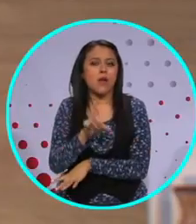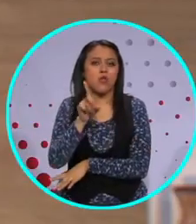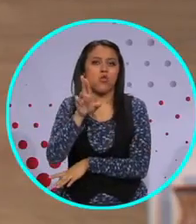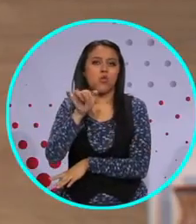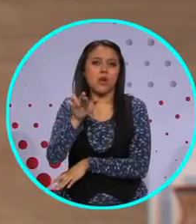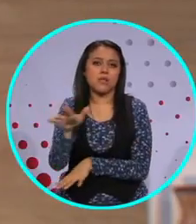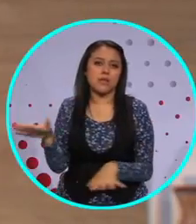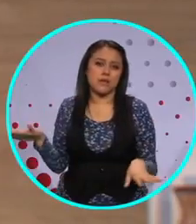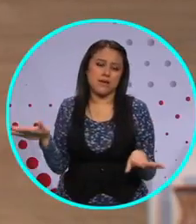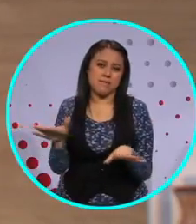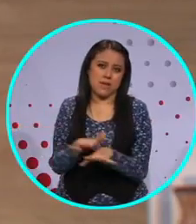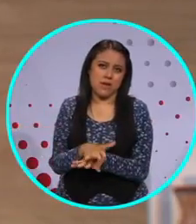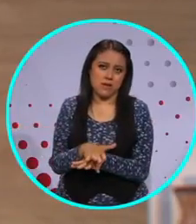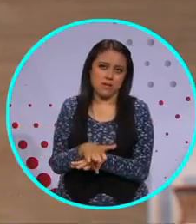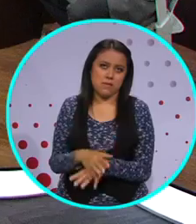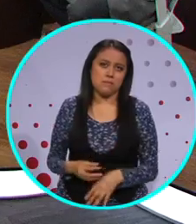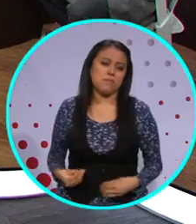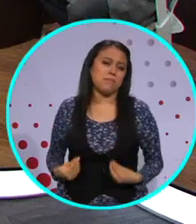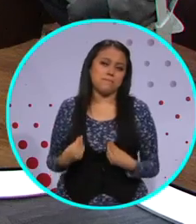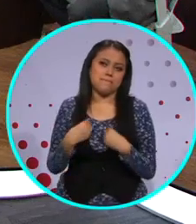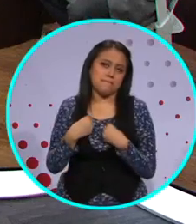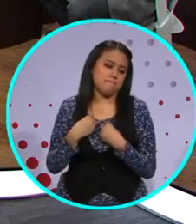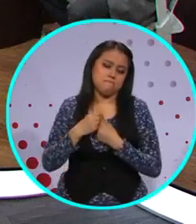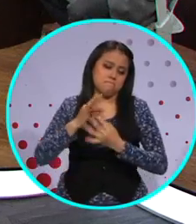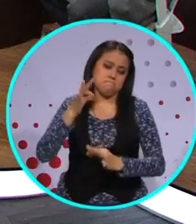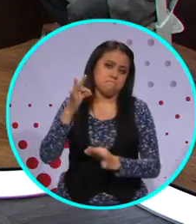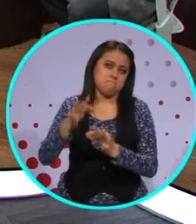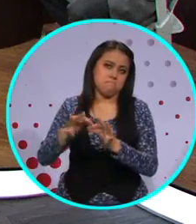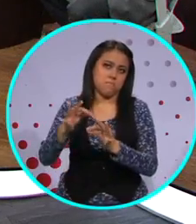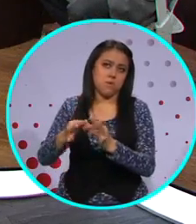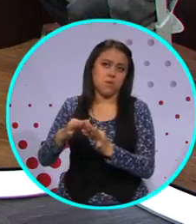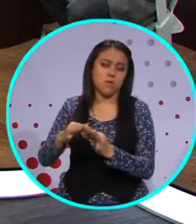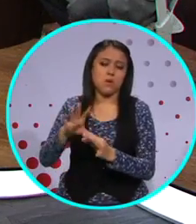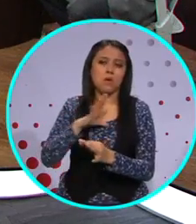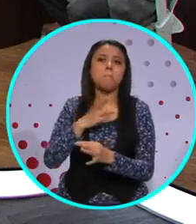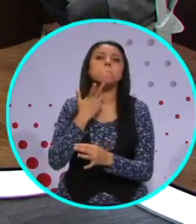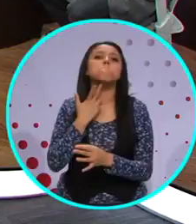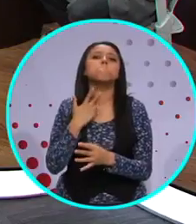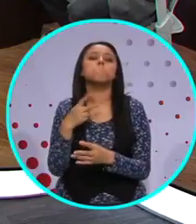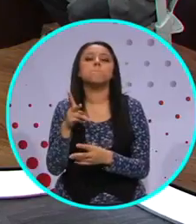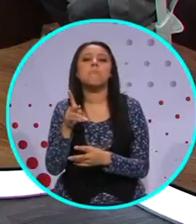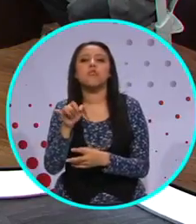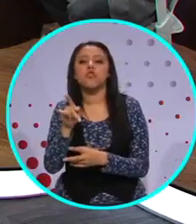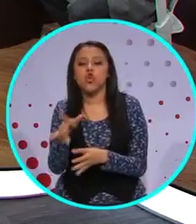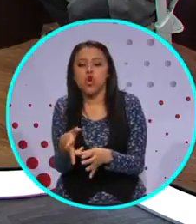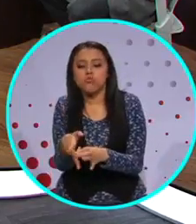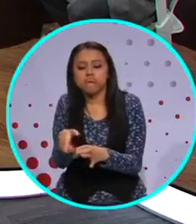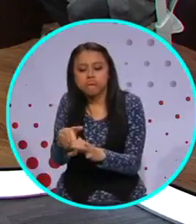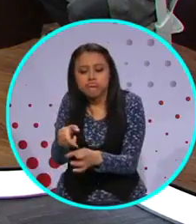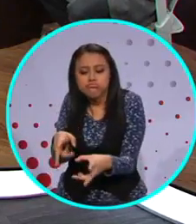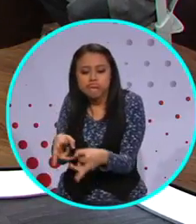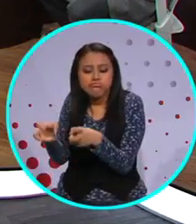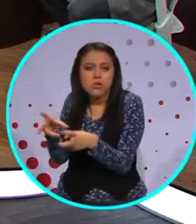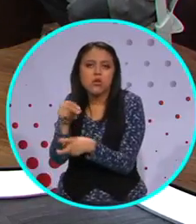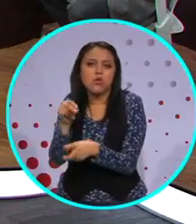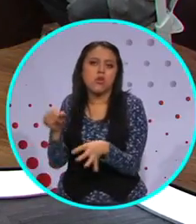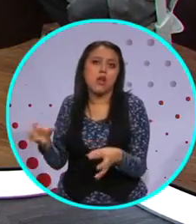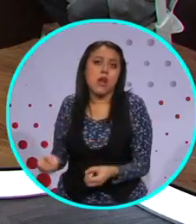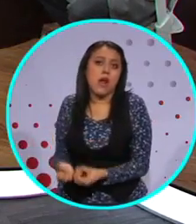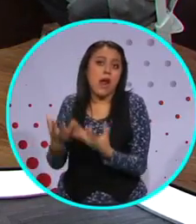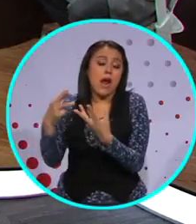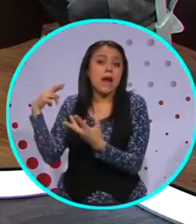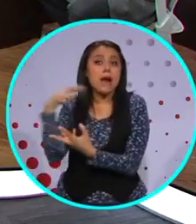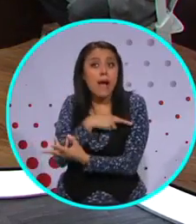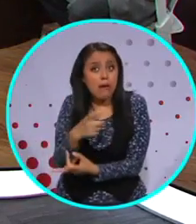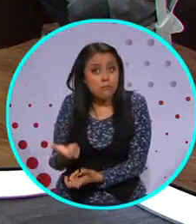duarte viviendo para vivir como marajás como si hubieran sacado petróleo en su tierra y no lo tenían se volvieron ricos de la noche a